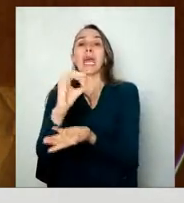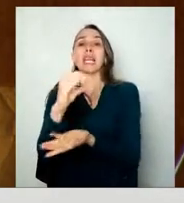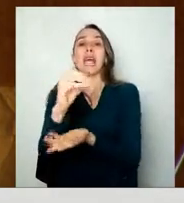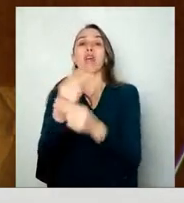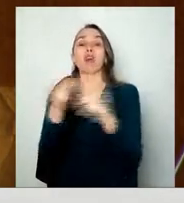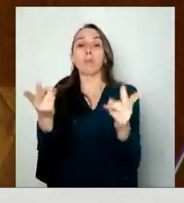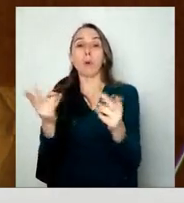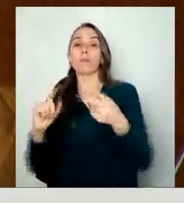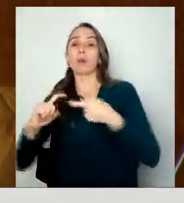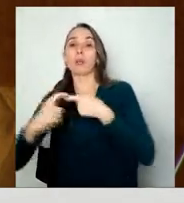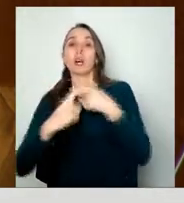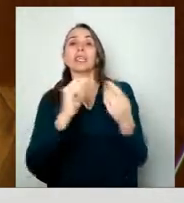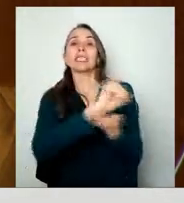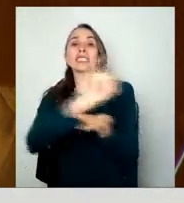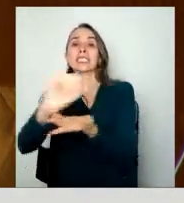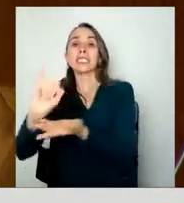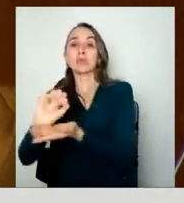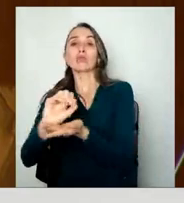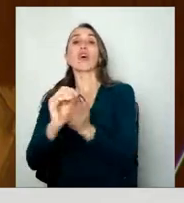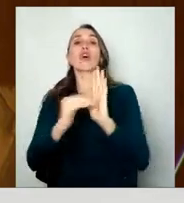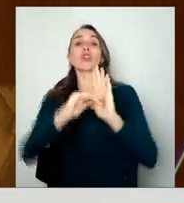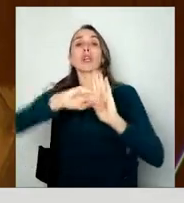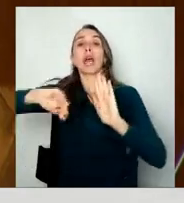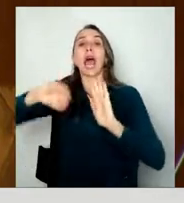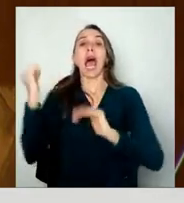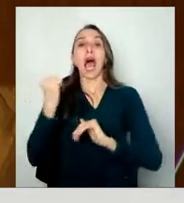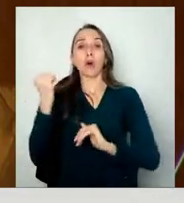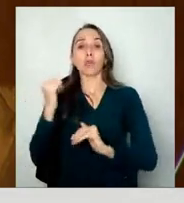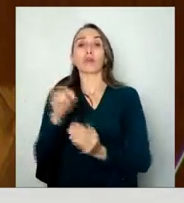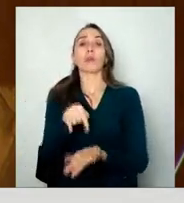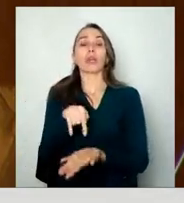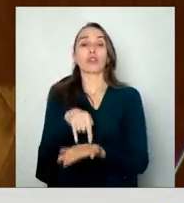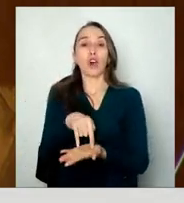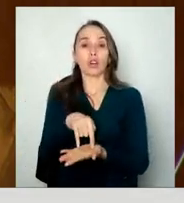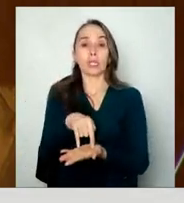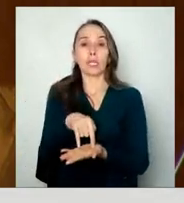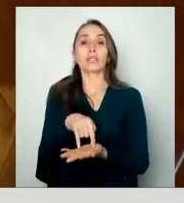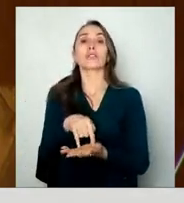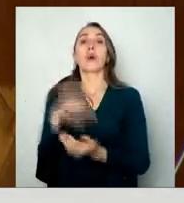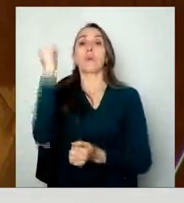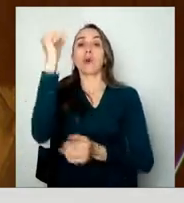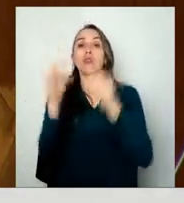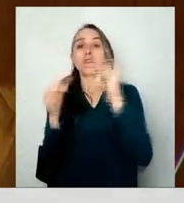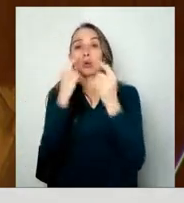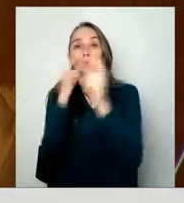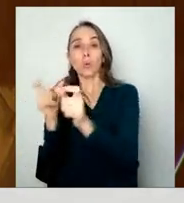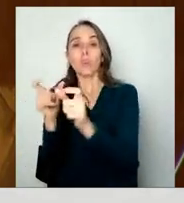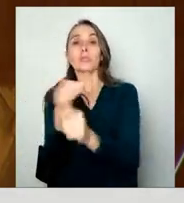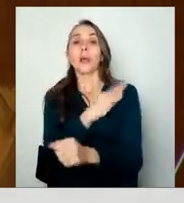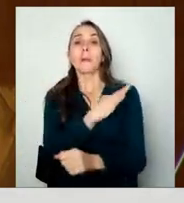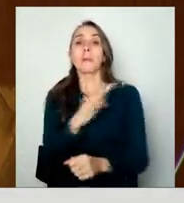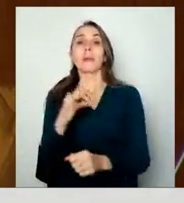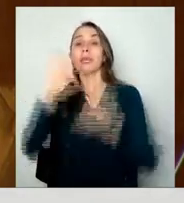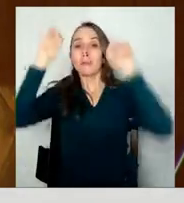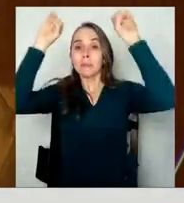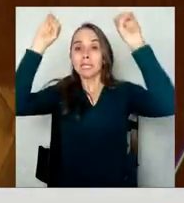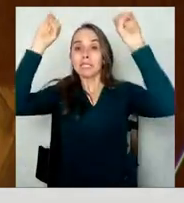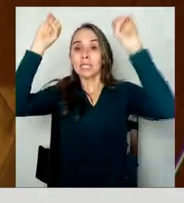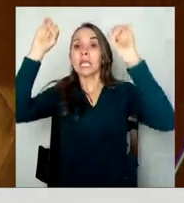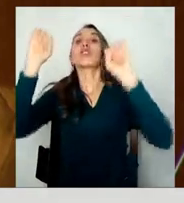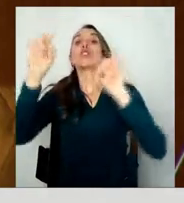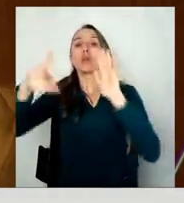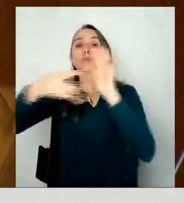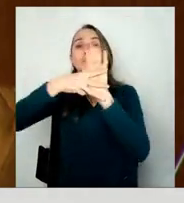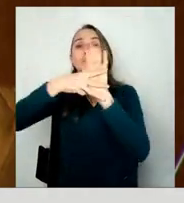autónomos constitucionales como el Congreso Nacional el poder judicial y el Ministerio Público a la corporaciones